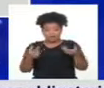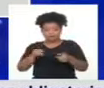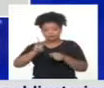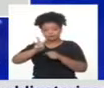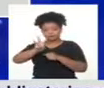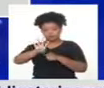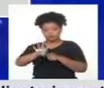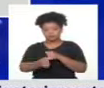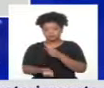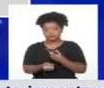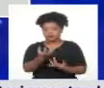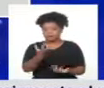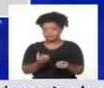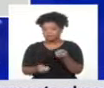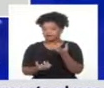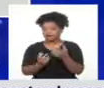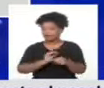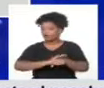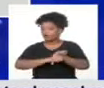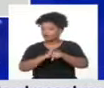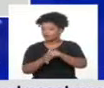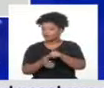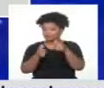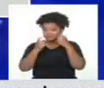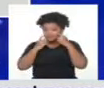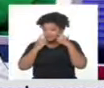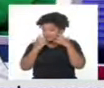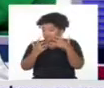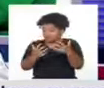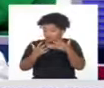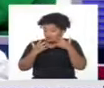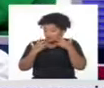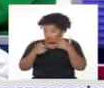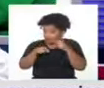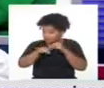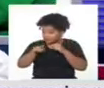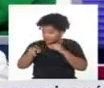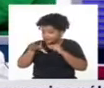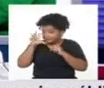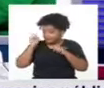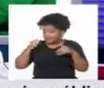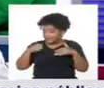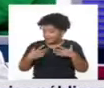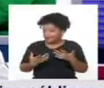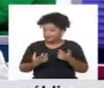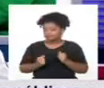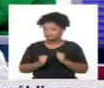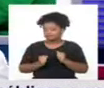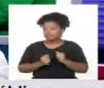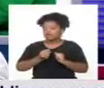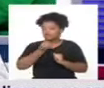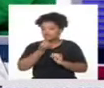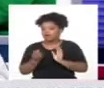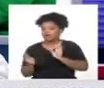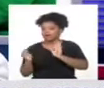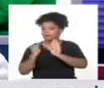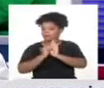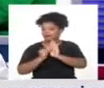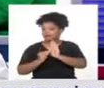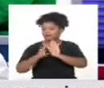Y lo importante del evento es poder adoptar, donde ya se ha